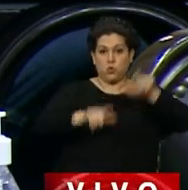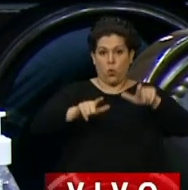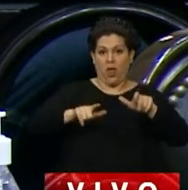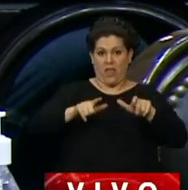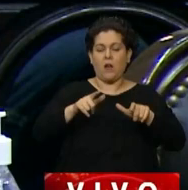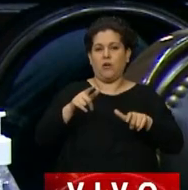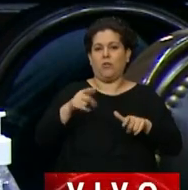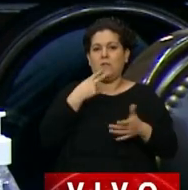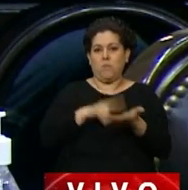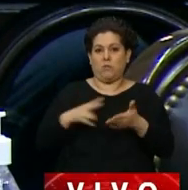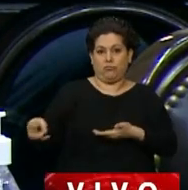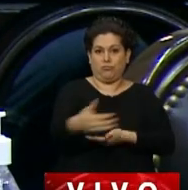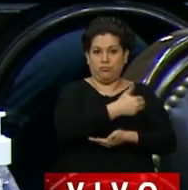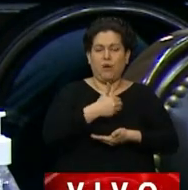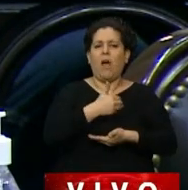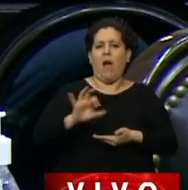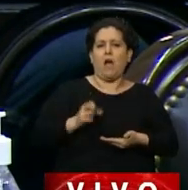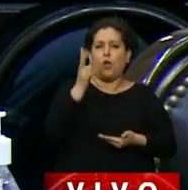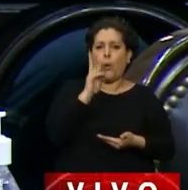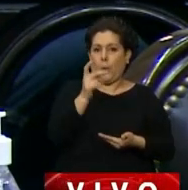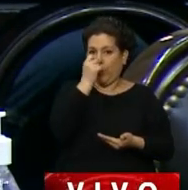las elecciones pasadas del 2021, pagó